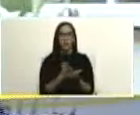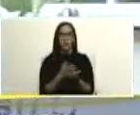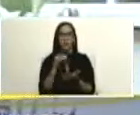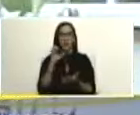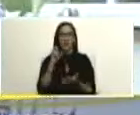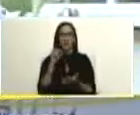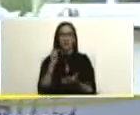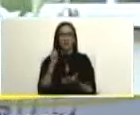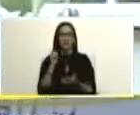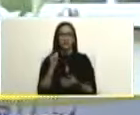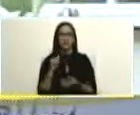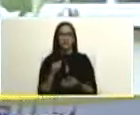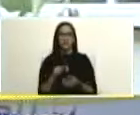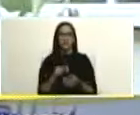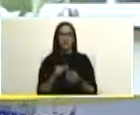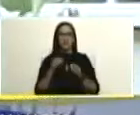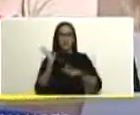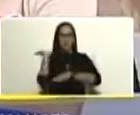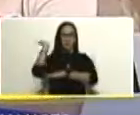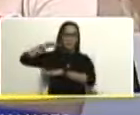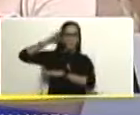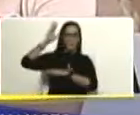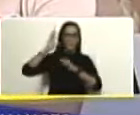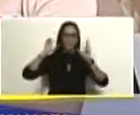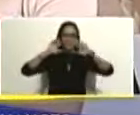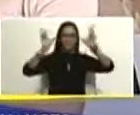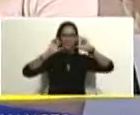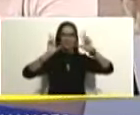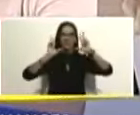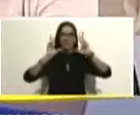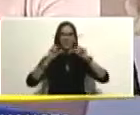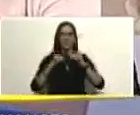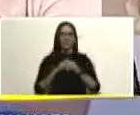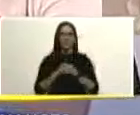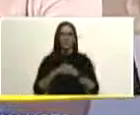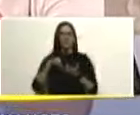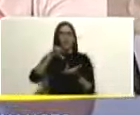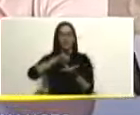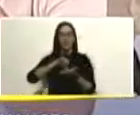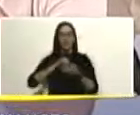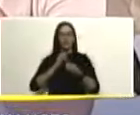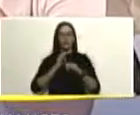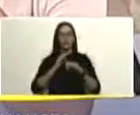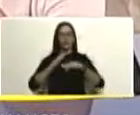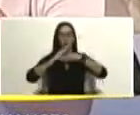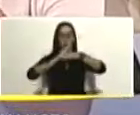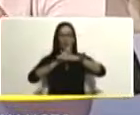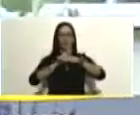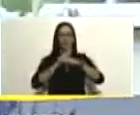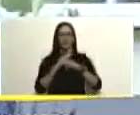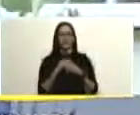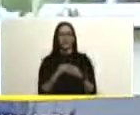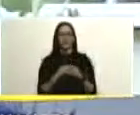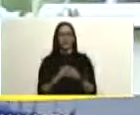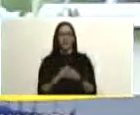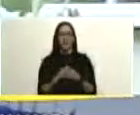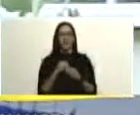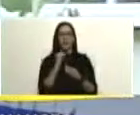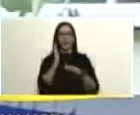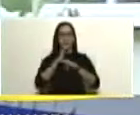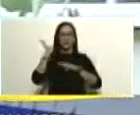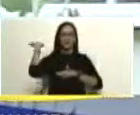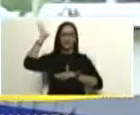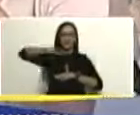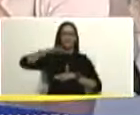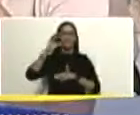bien. ¿Y eres buena rematadora? Más que todo, soy bloqueo, soy centro. ¿Bloqueo? Pero el que es buen bloqueador también puede